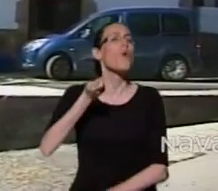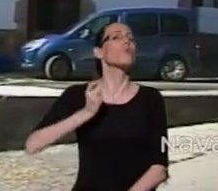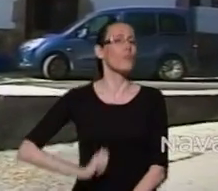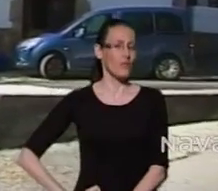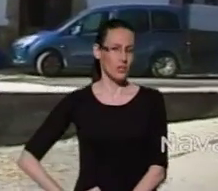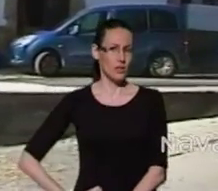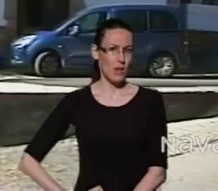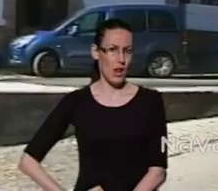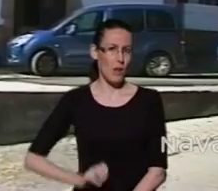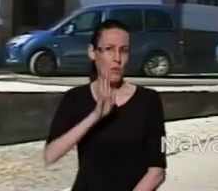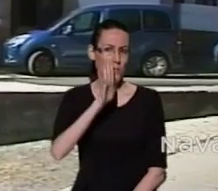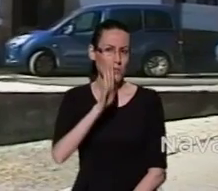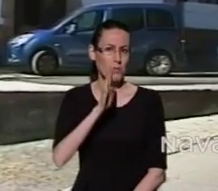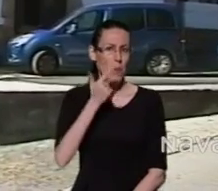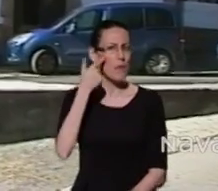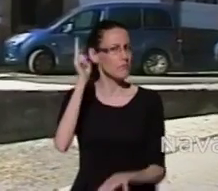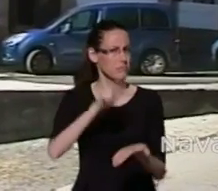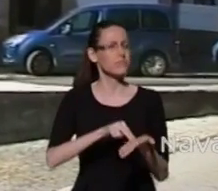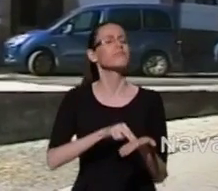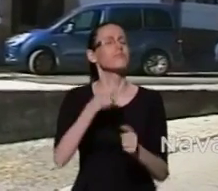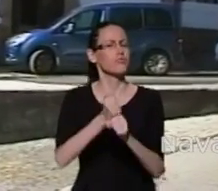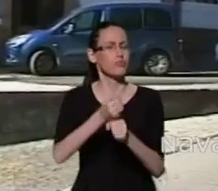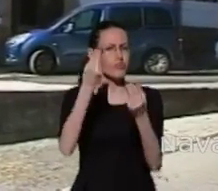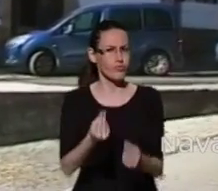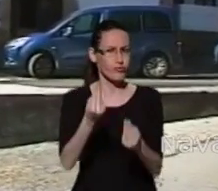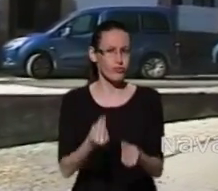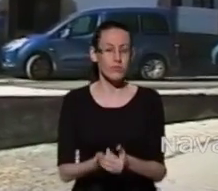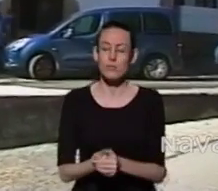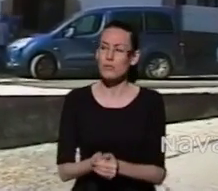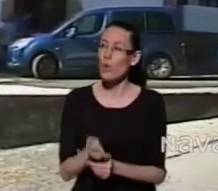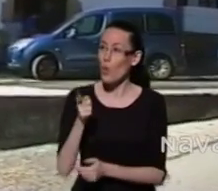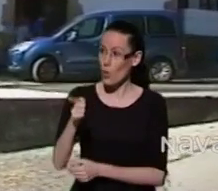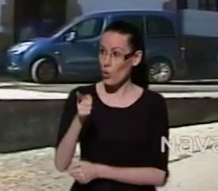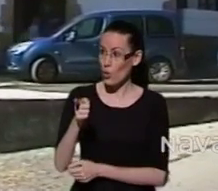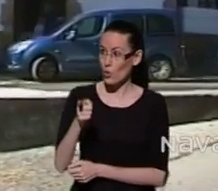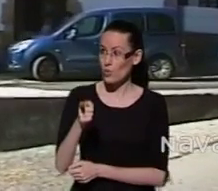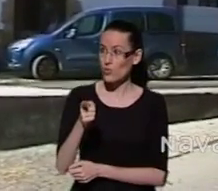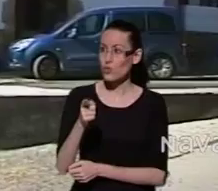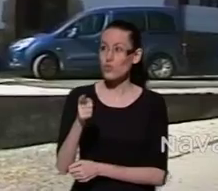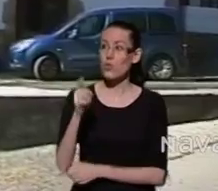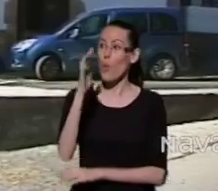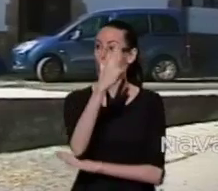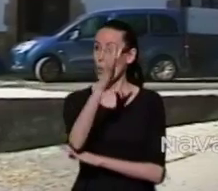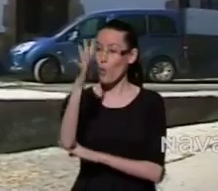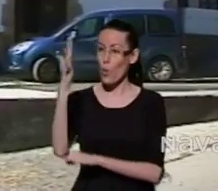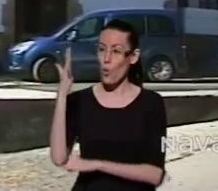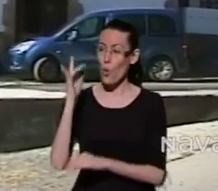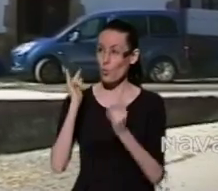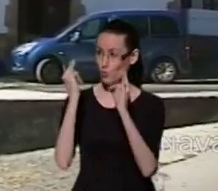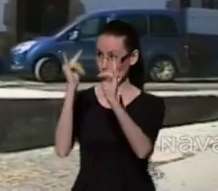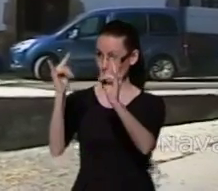O sea, mucho trabajo que se ha hecho durante todos estos años aquí, ¿no? Creo que eres guarda forestal. También, sí. También trabajo de guarda forestal todavía. La